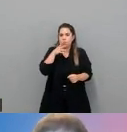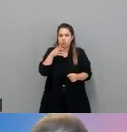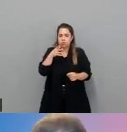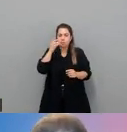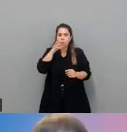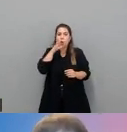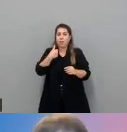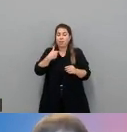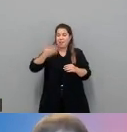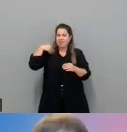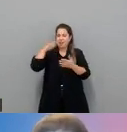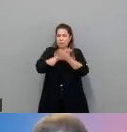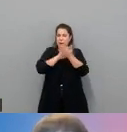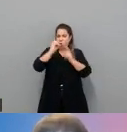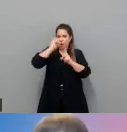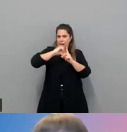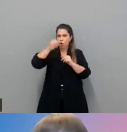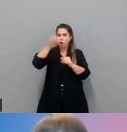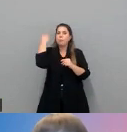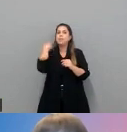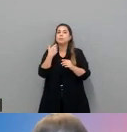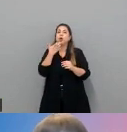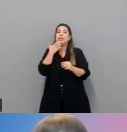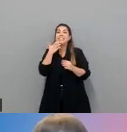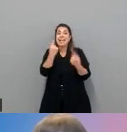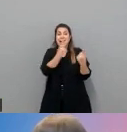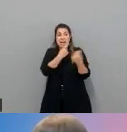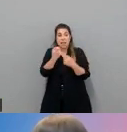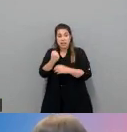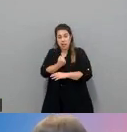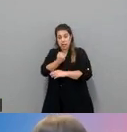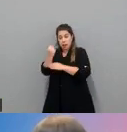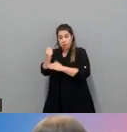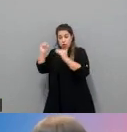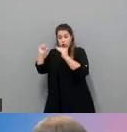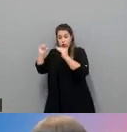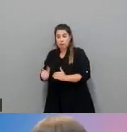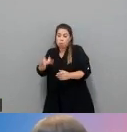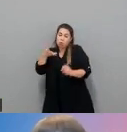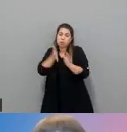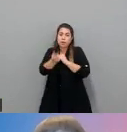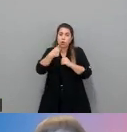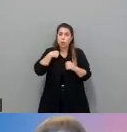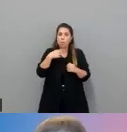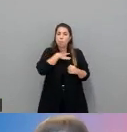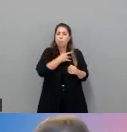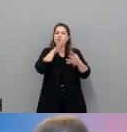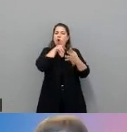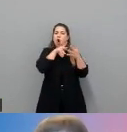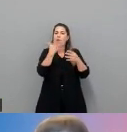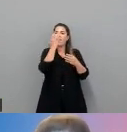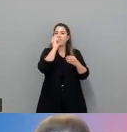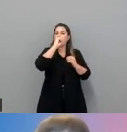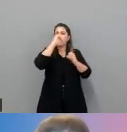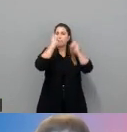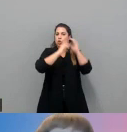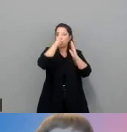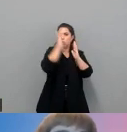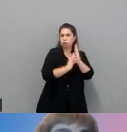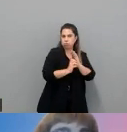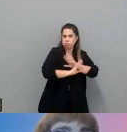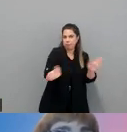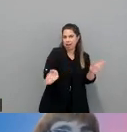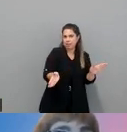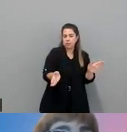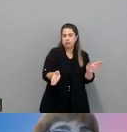decir, que si mi hijo o mi hija tiene menos necesidades de apoyo, yo puedo acogerme al 50%, ¿vale? Y luego, por otro lado,